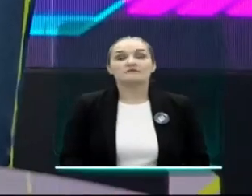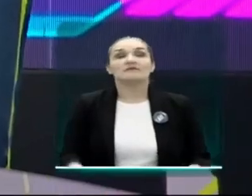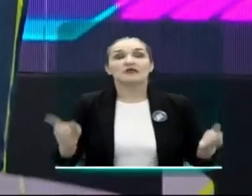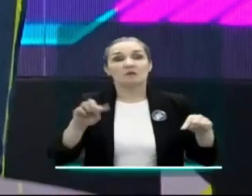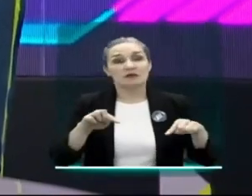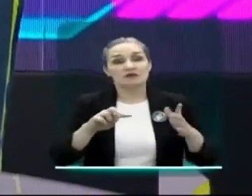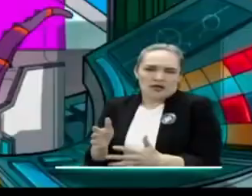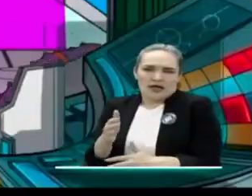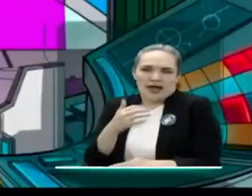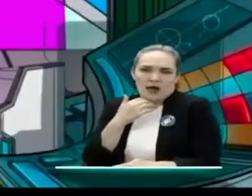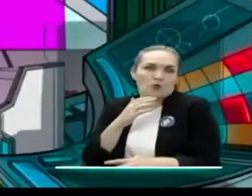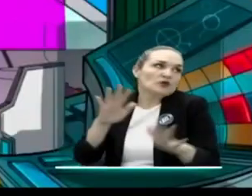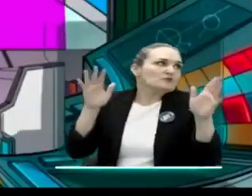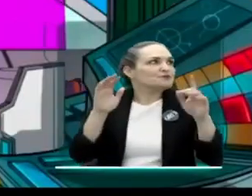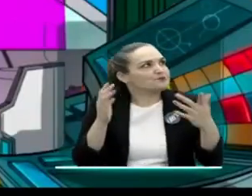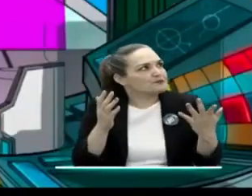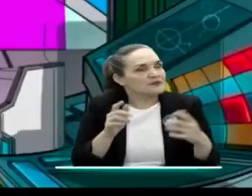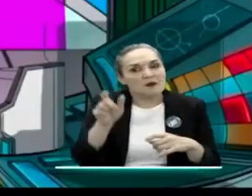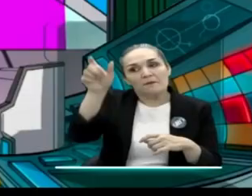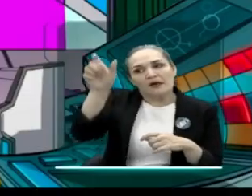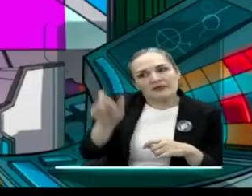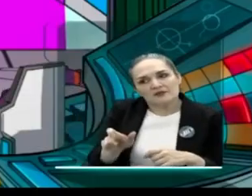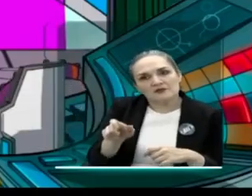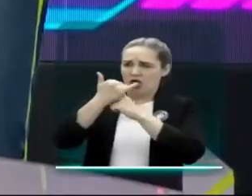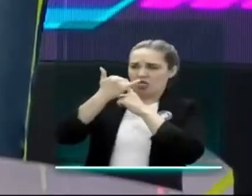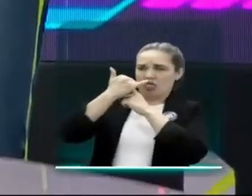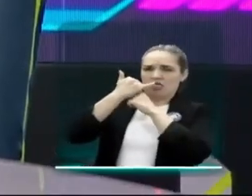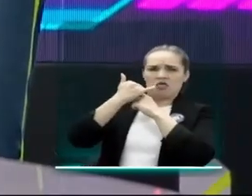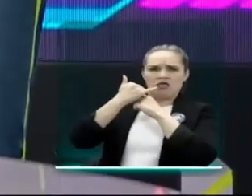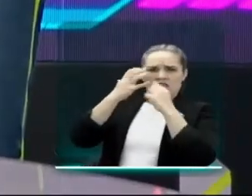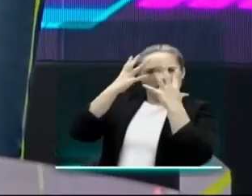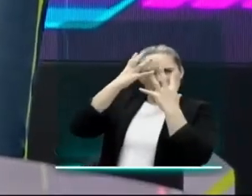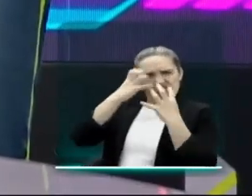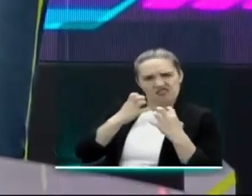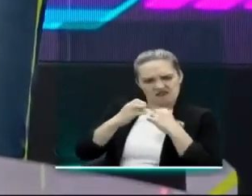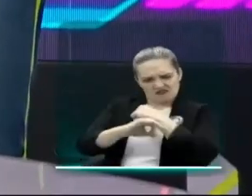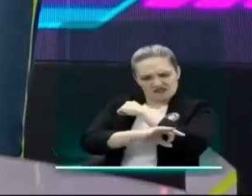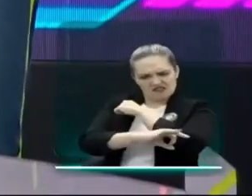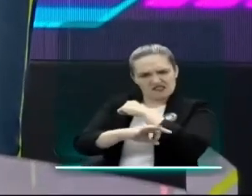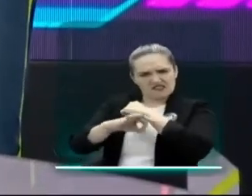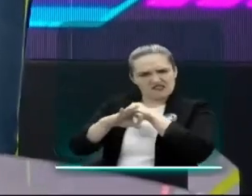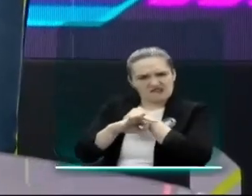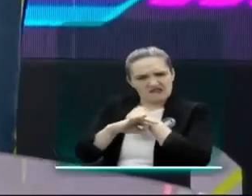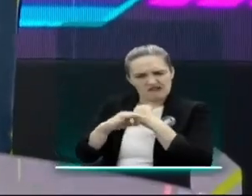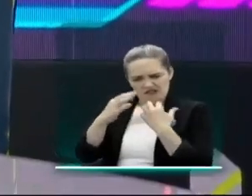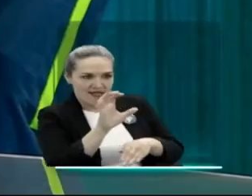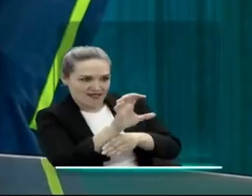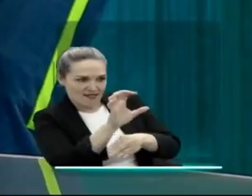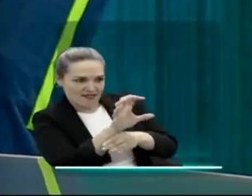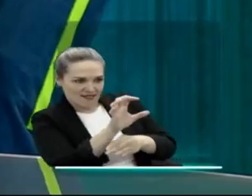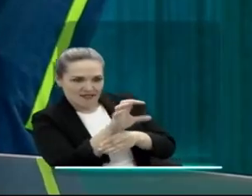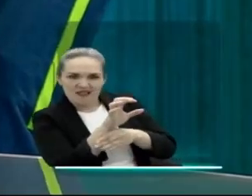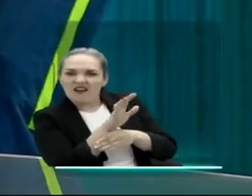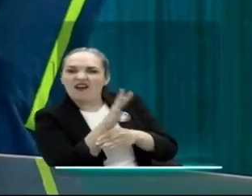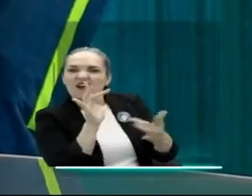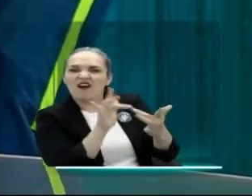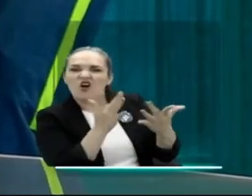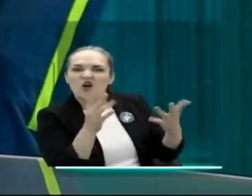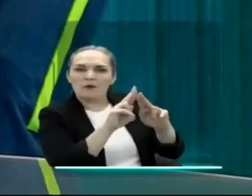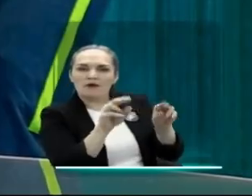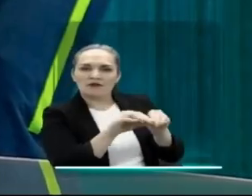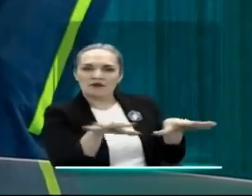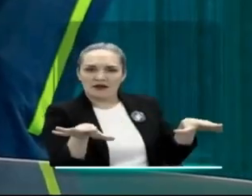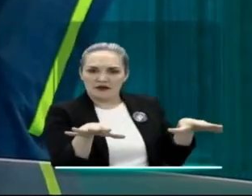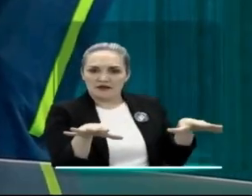eso puede causar problemas psicológicos porque pueden caer en depresión. Nos puede